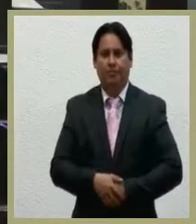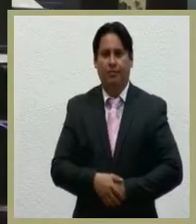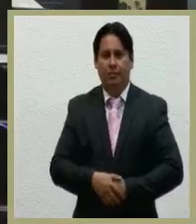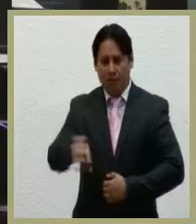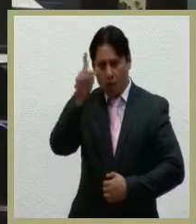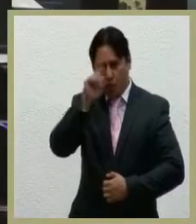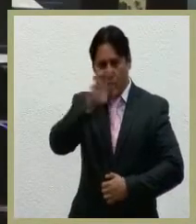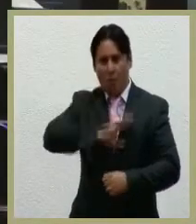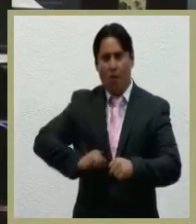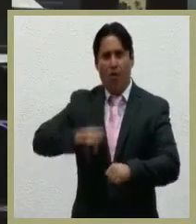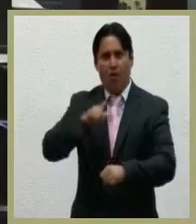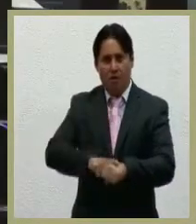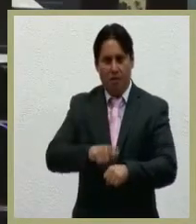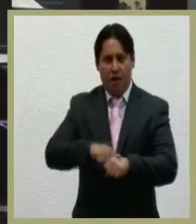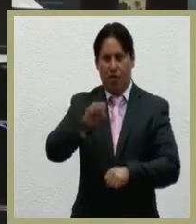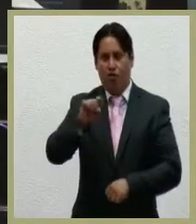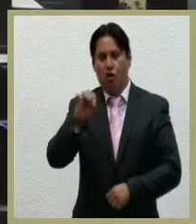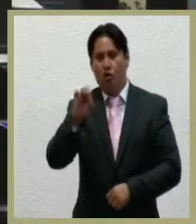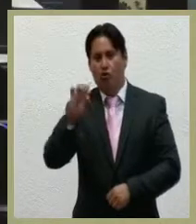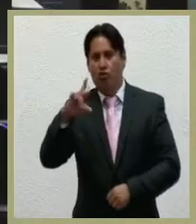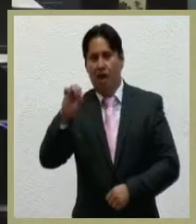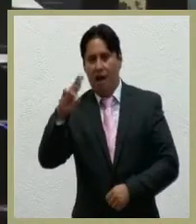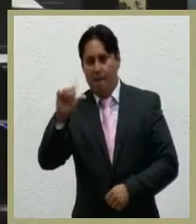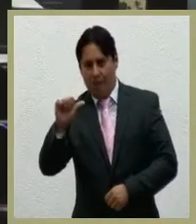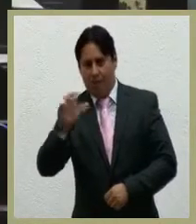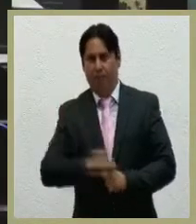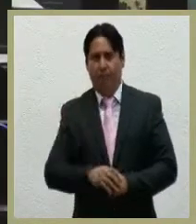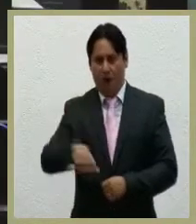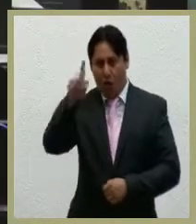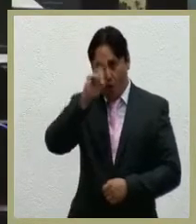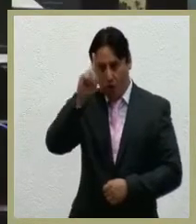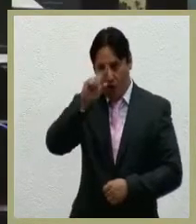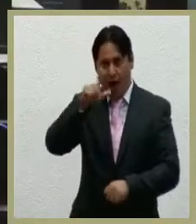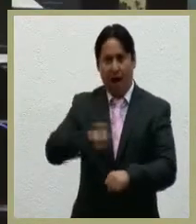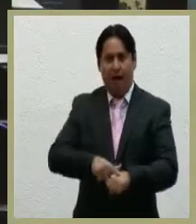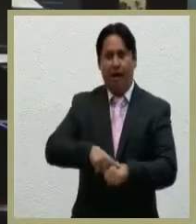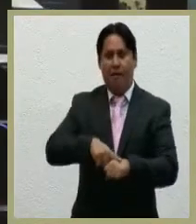Consejo Municipal de Solosuchiapa. Concejal Presidente